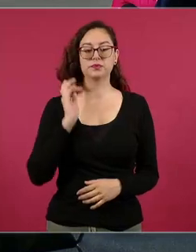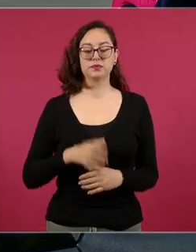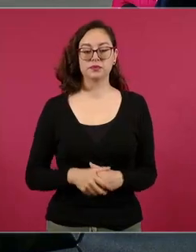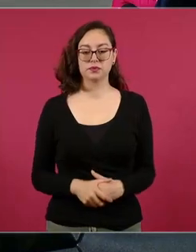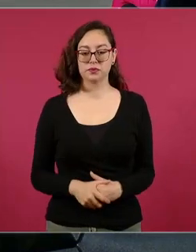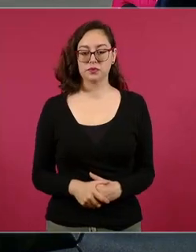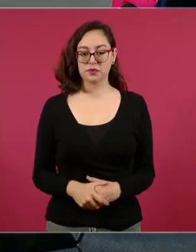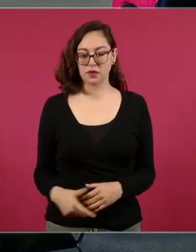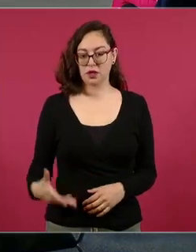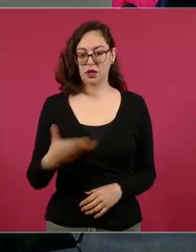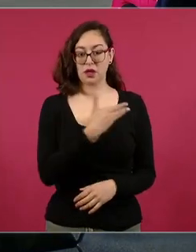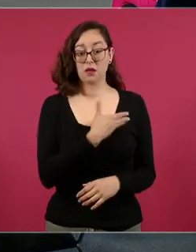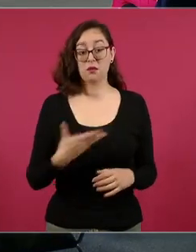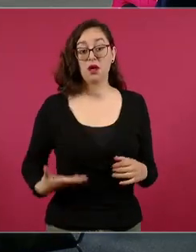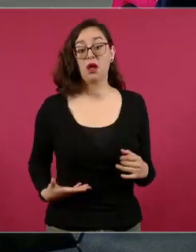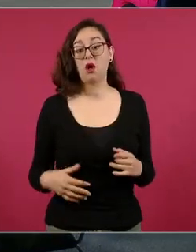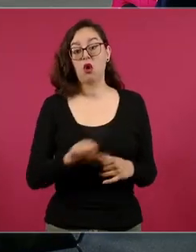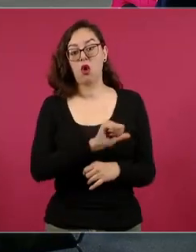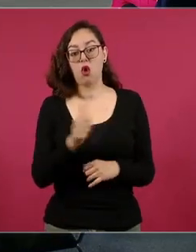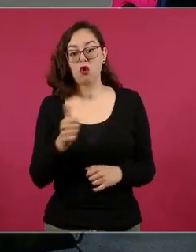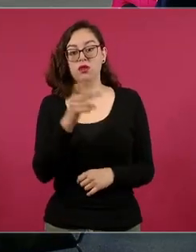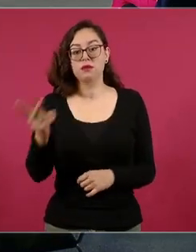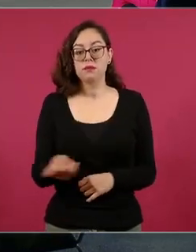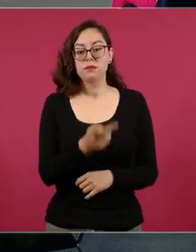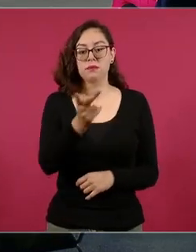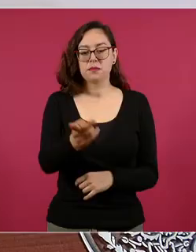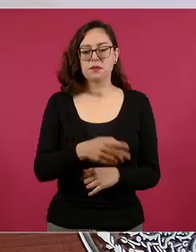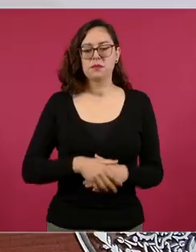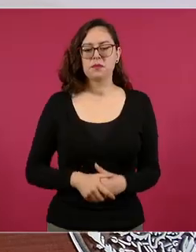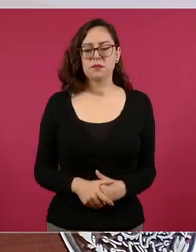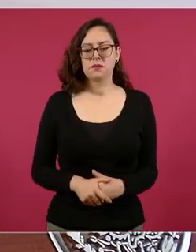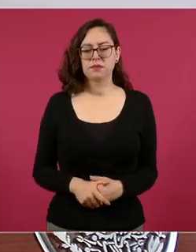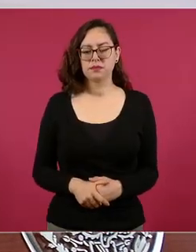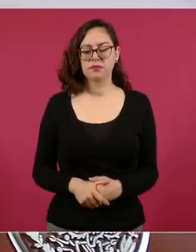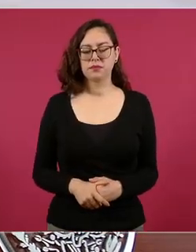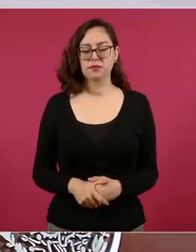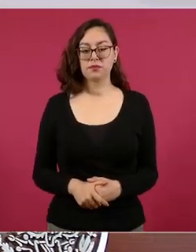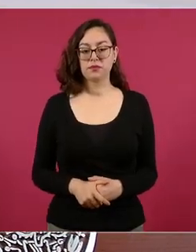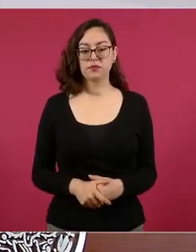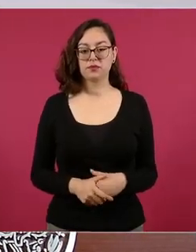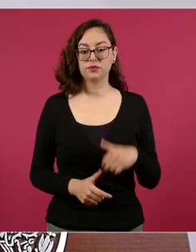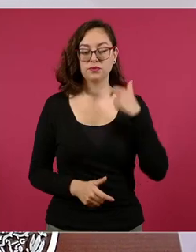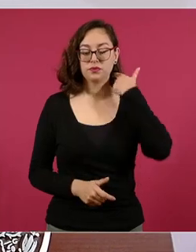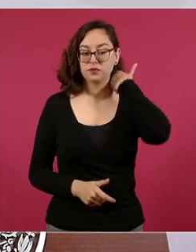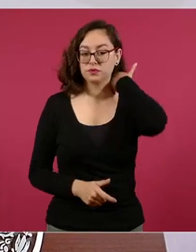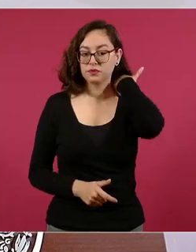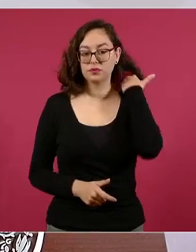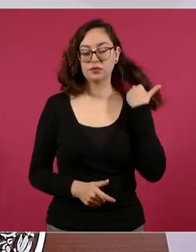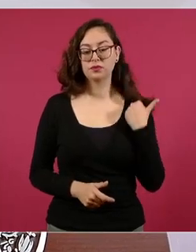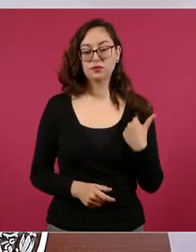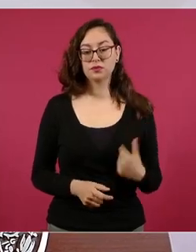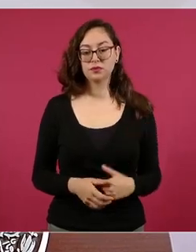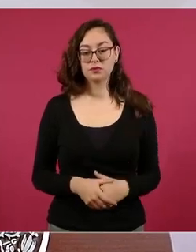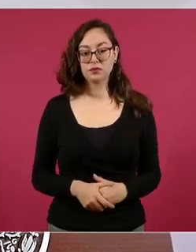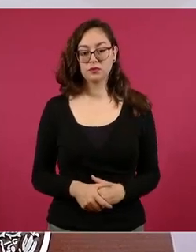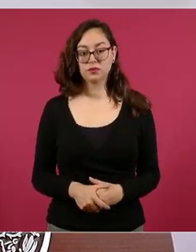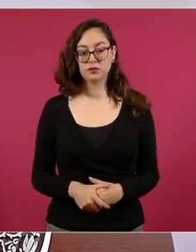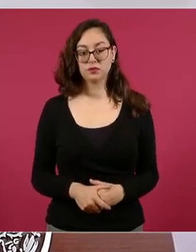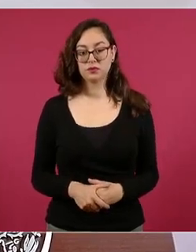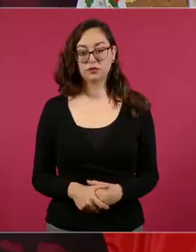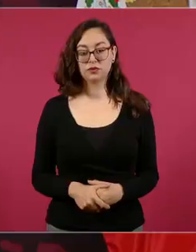presidente, para concluir. Cuando sobre tenemos un promedio de San Luis de casi el doble,